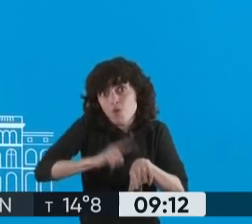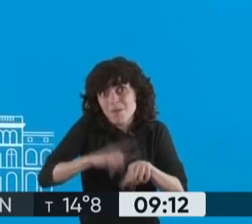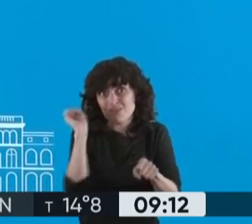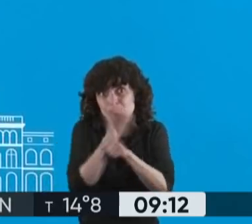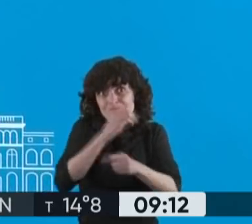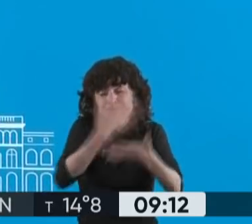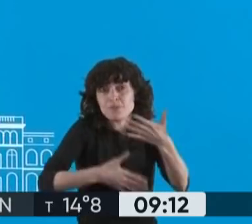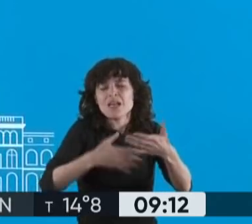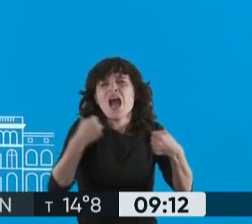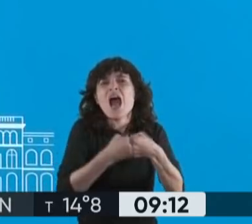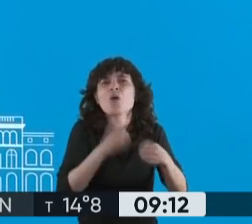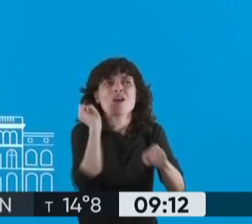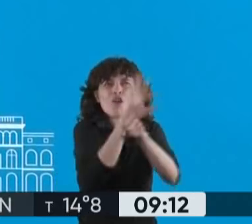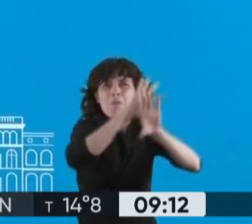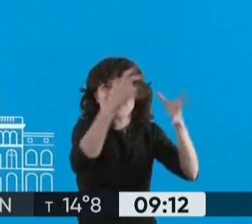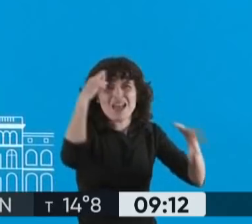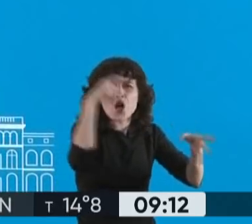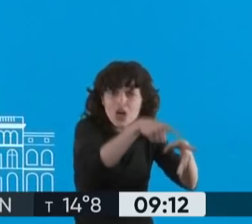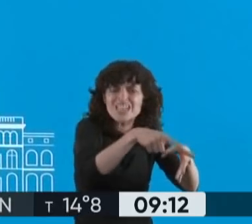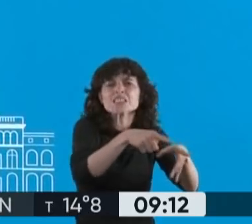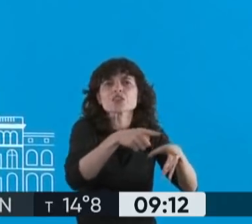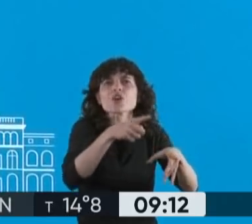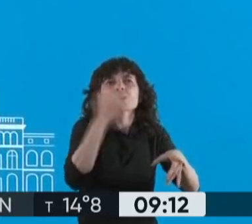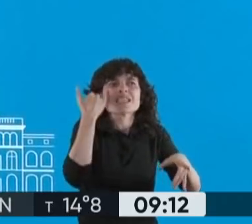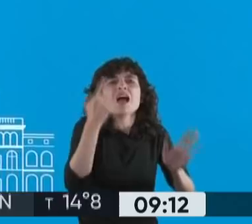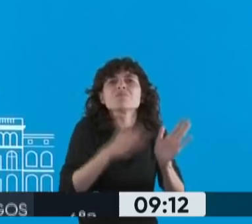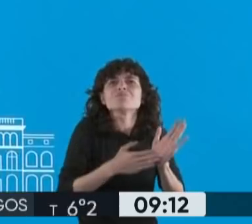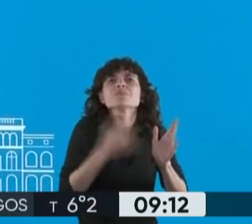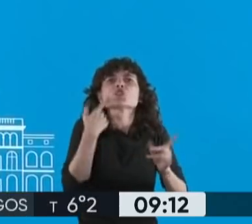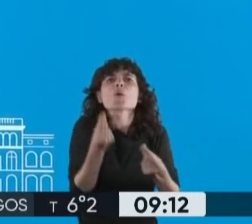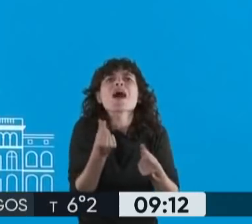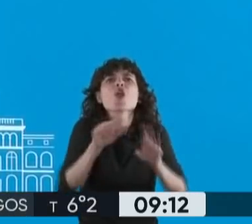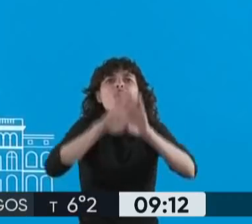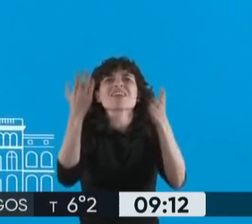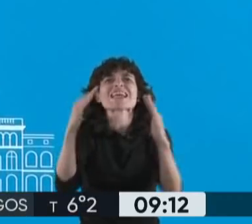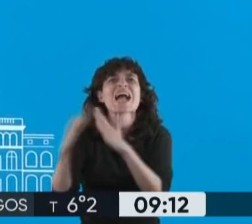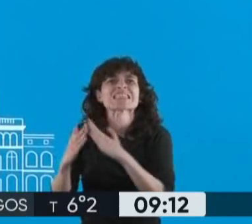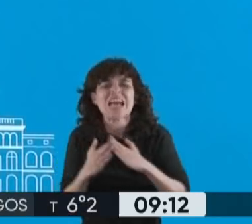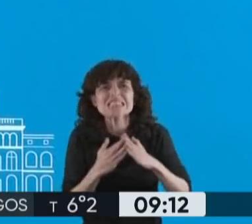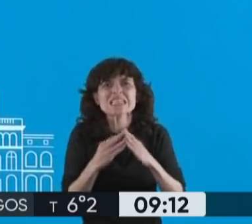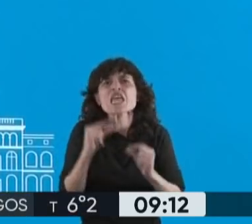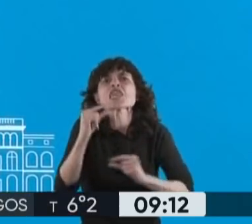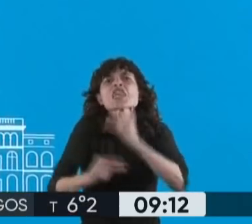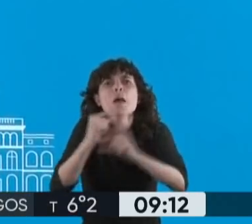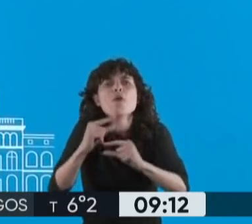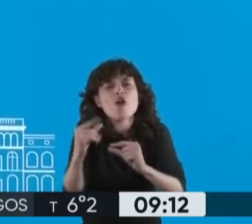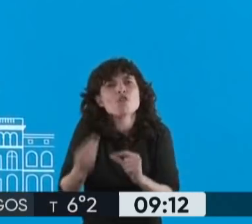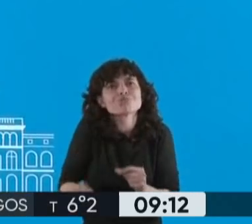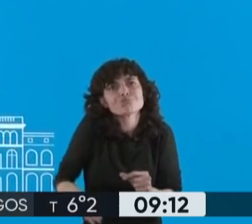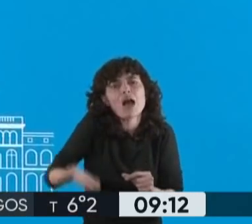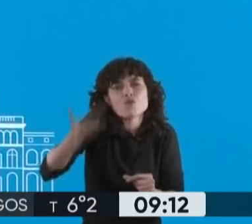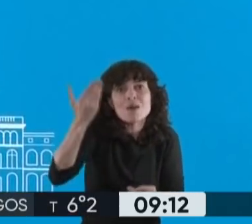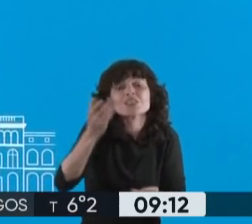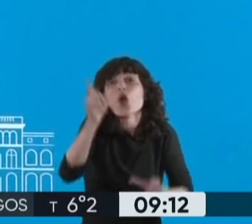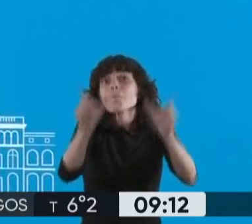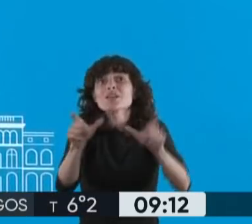Congreso prevé la cuestión del revalúo inmobiliario, que es un impuesto completamente progresivo, ¿no? Porque hace que aporten